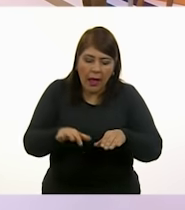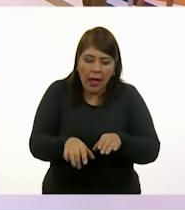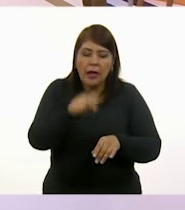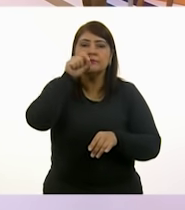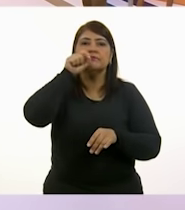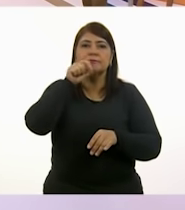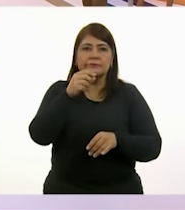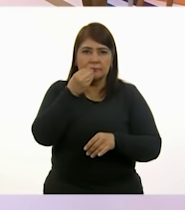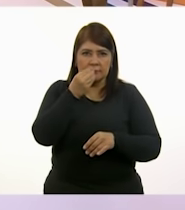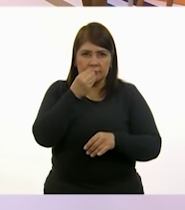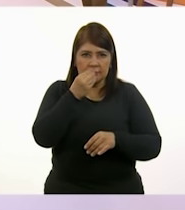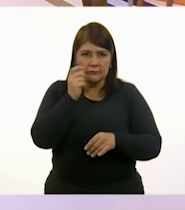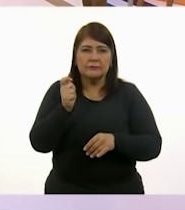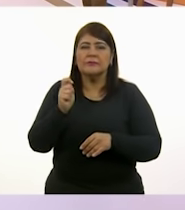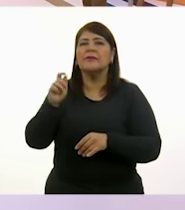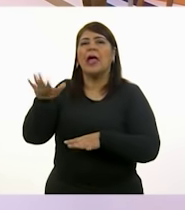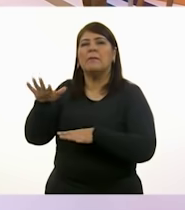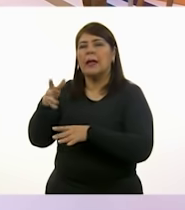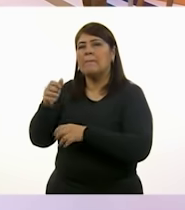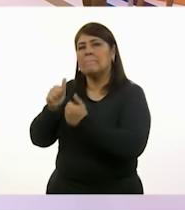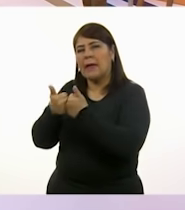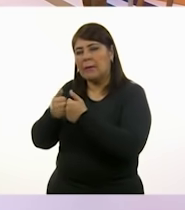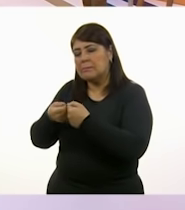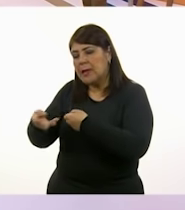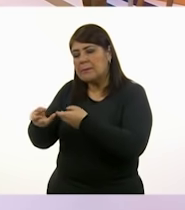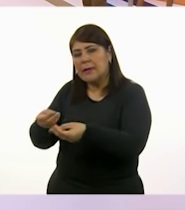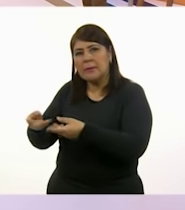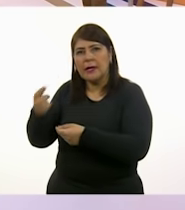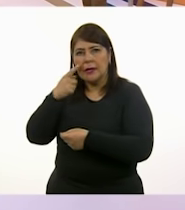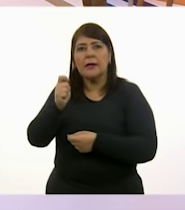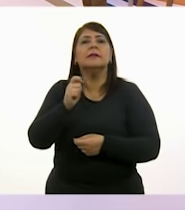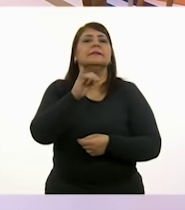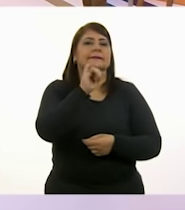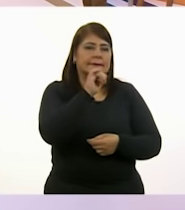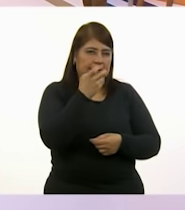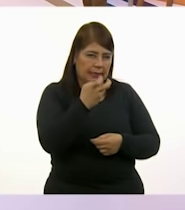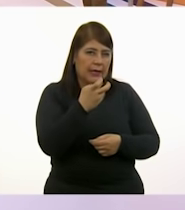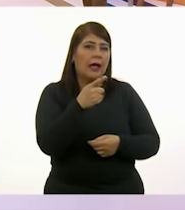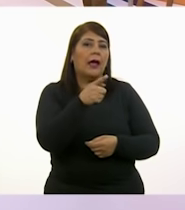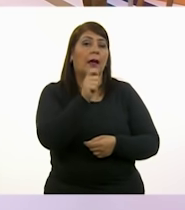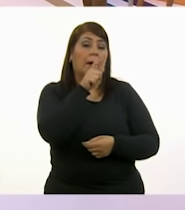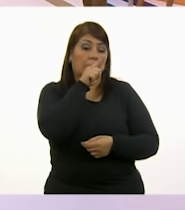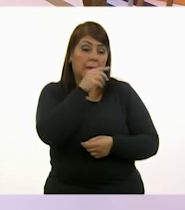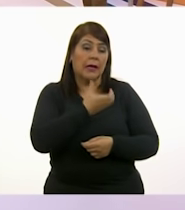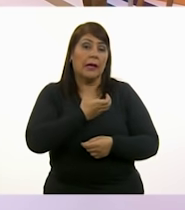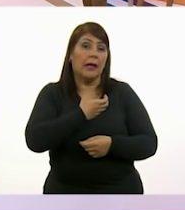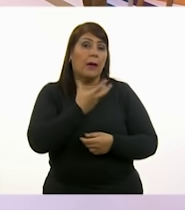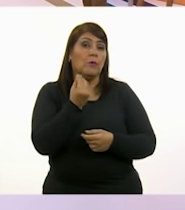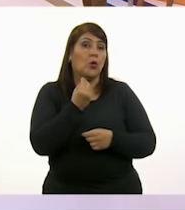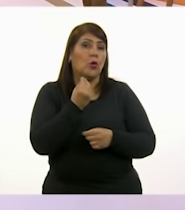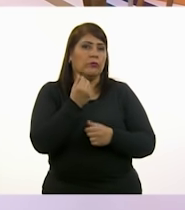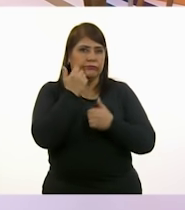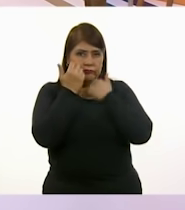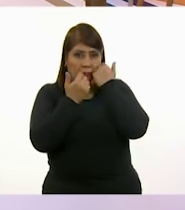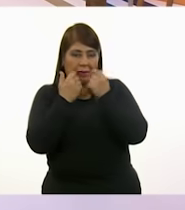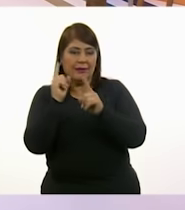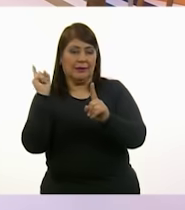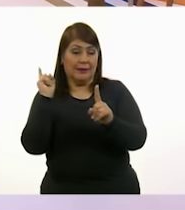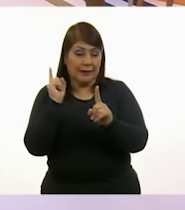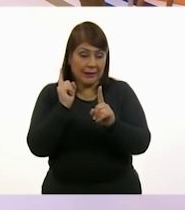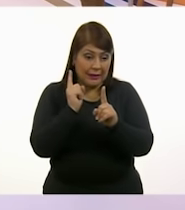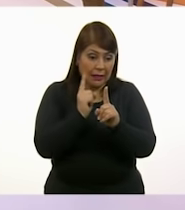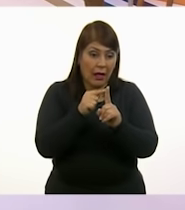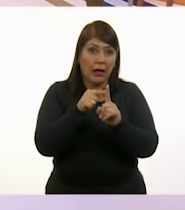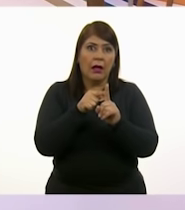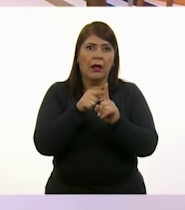cierto, y hay personas que les echan migajas de pan Las palomas son muy tímidas Y entonces las palomas, cuando alguien se acerca, ¿qué es lo que